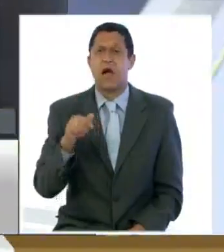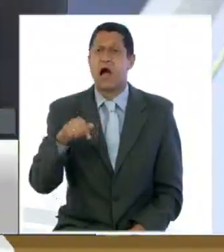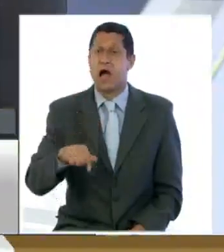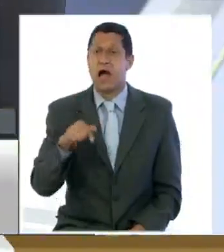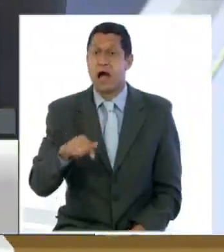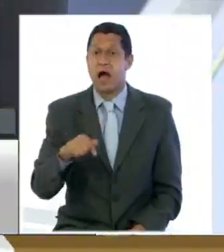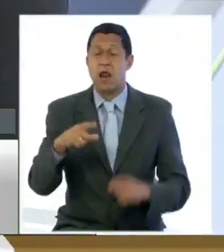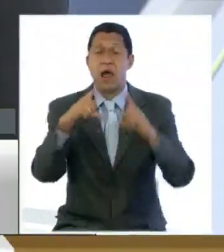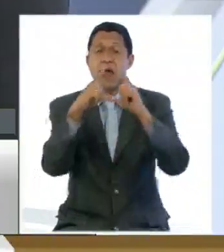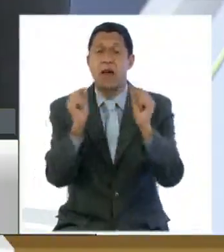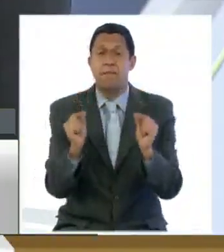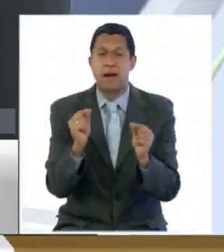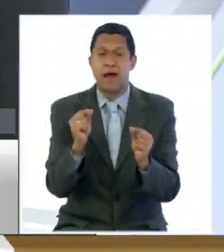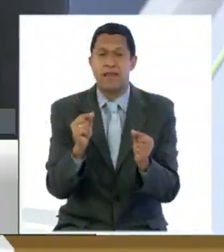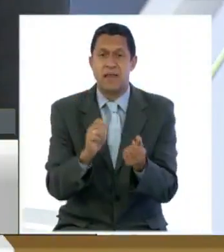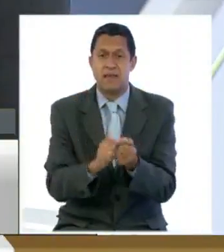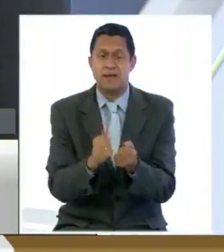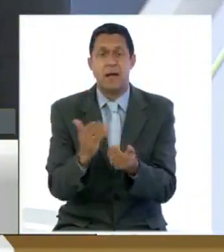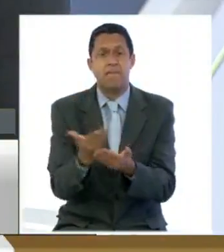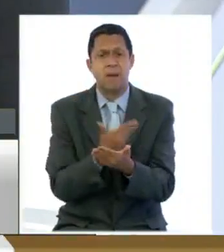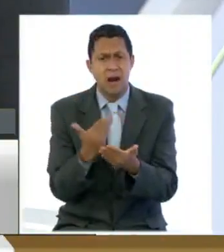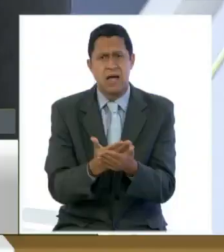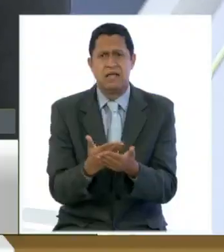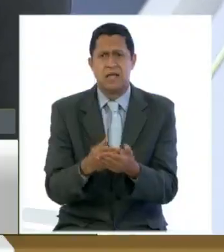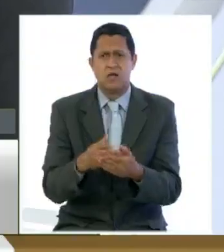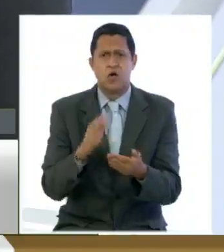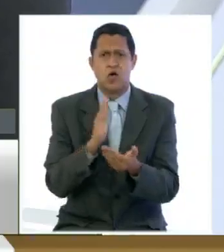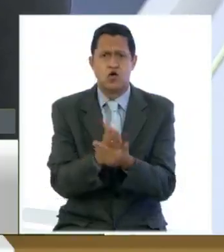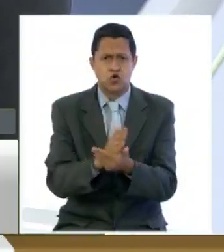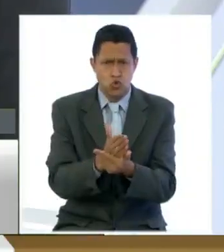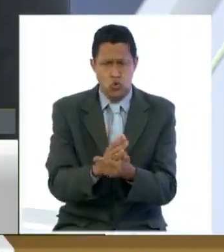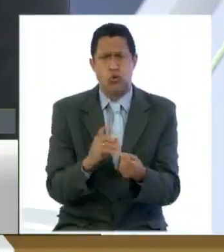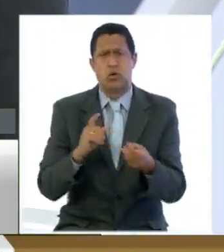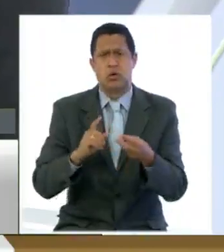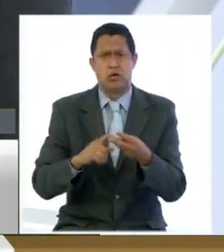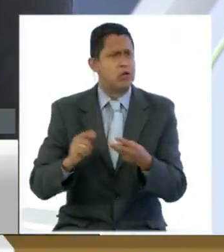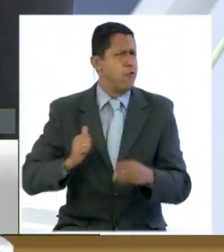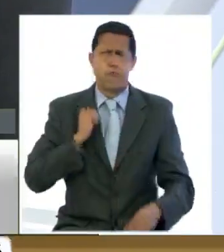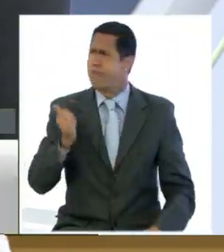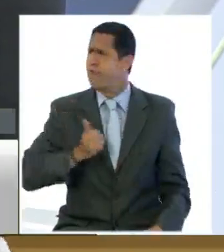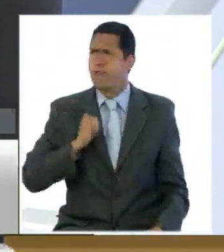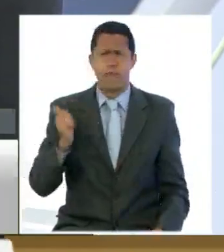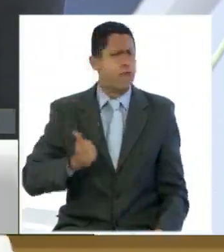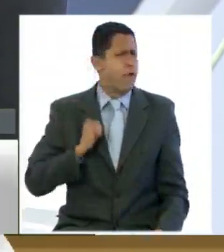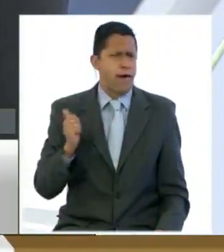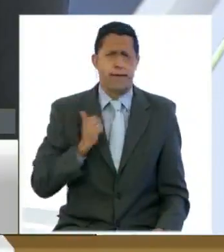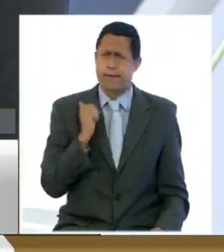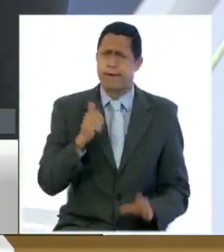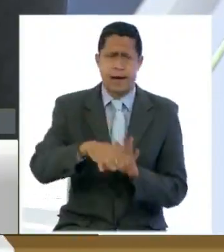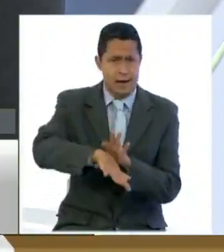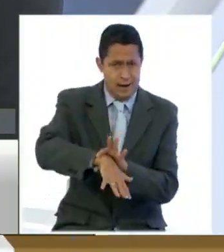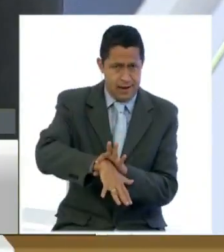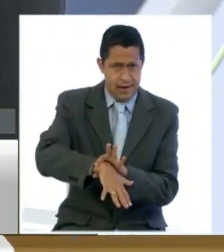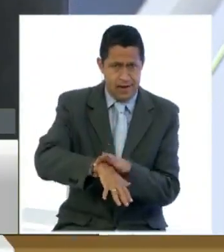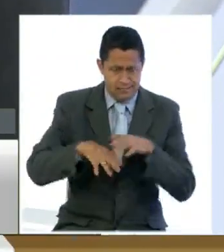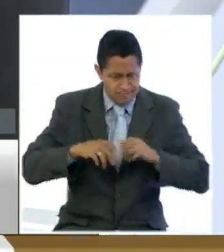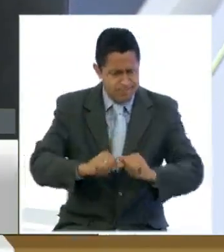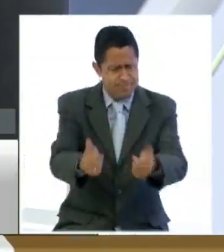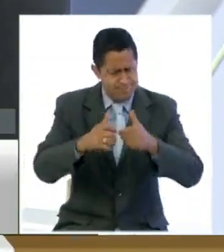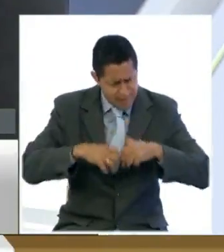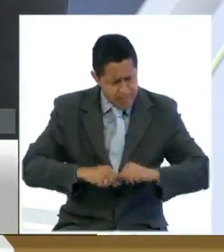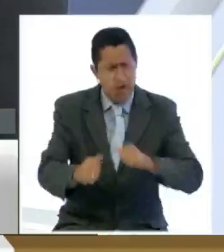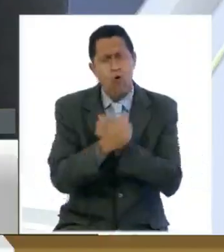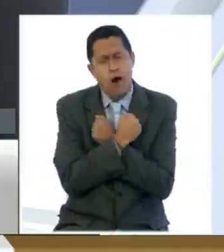hacemos empanadas de batatas, de plátanos, de harinas de yuca, de cualquier tubérculo bien amasado con mucho